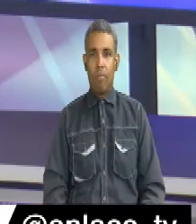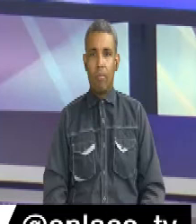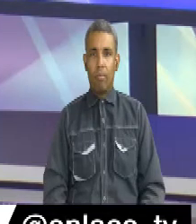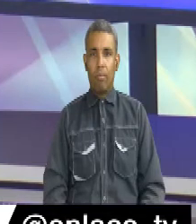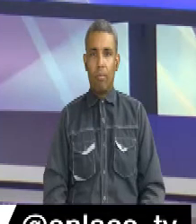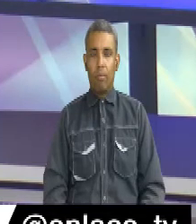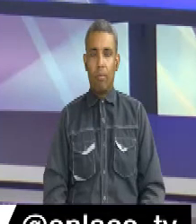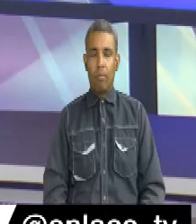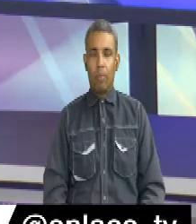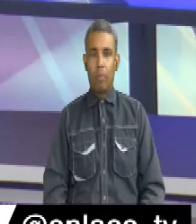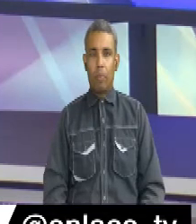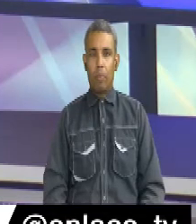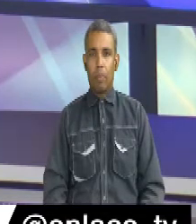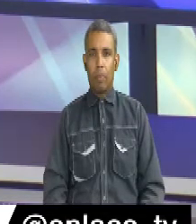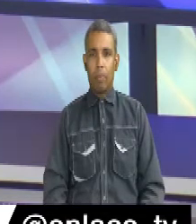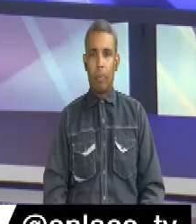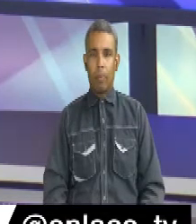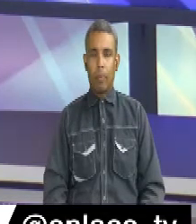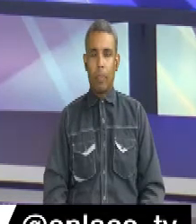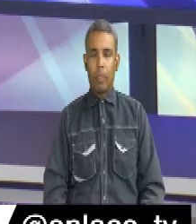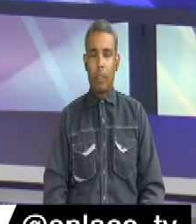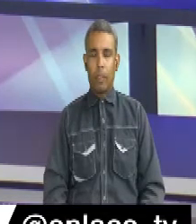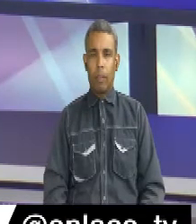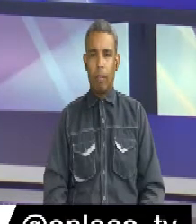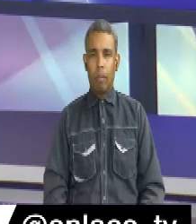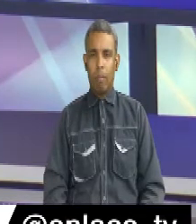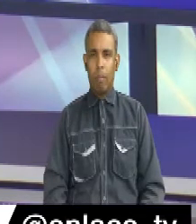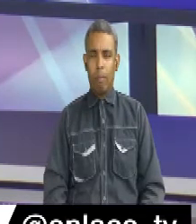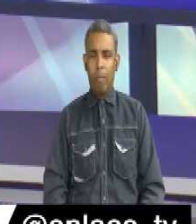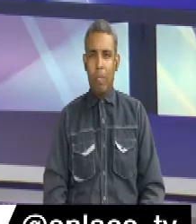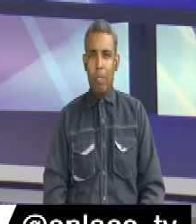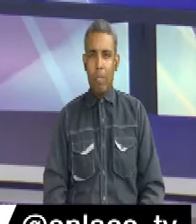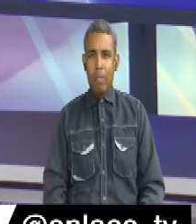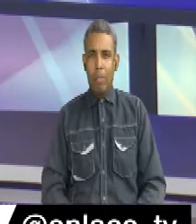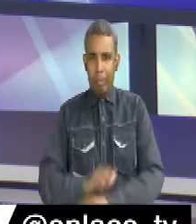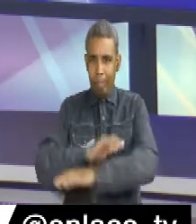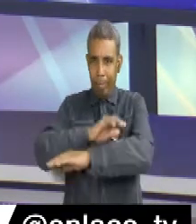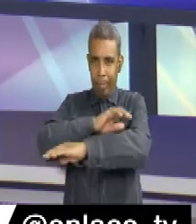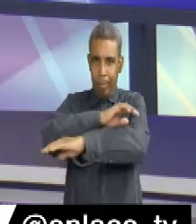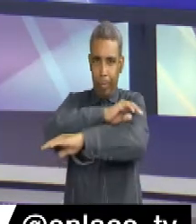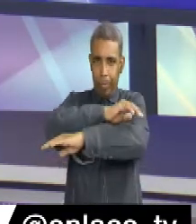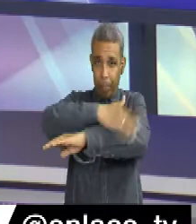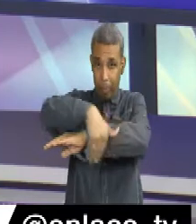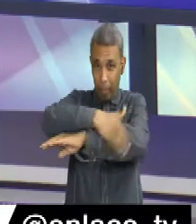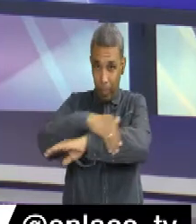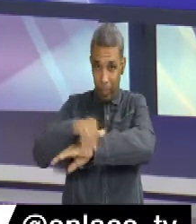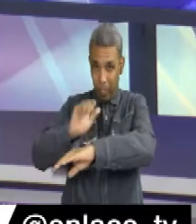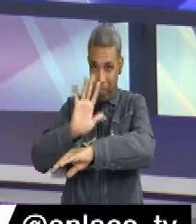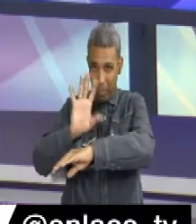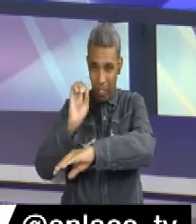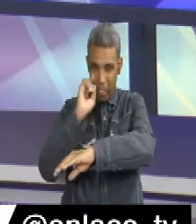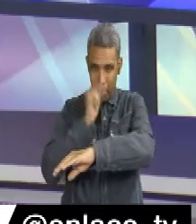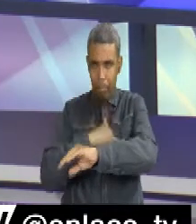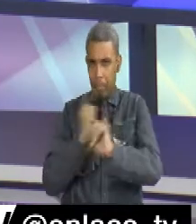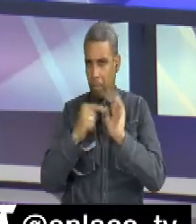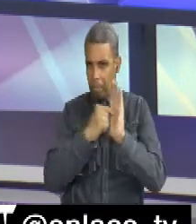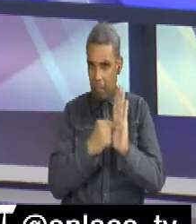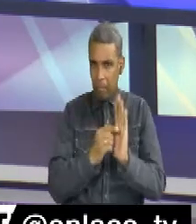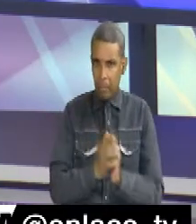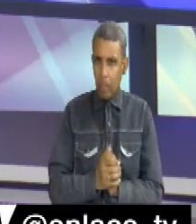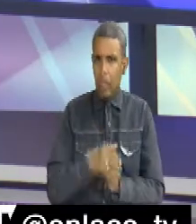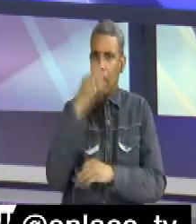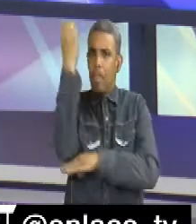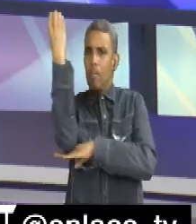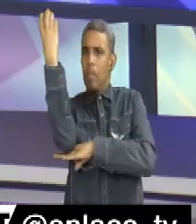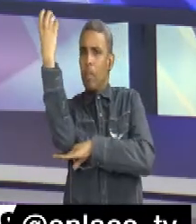Iniciaron en la calle 50 con carrera 10 obras civiles del proyecto de modernización de la red semafórica del municipio. Se espera que en 10